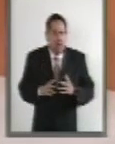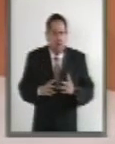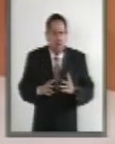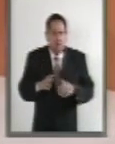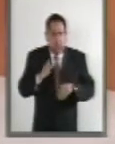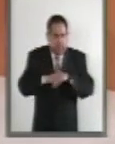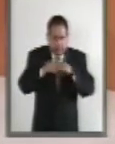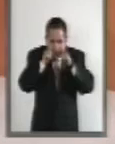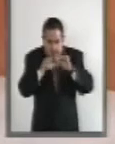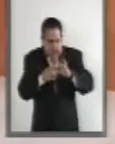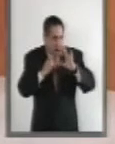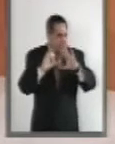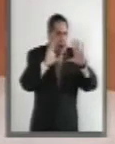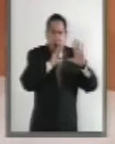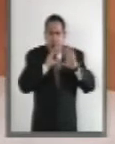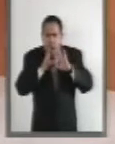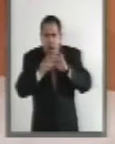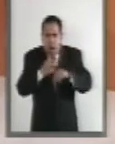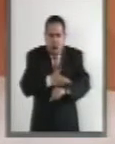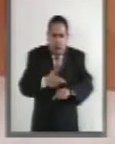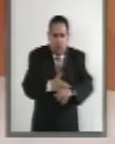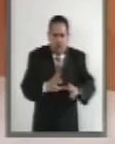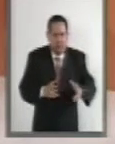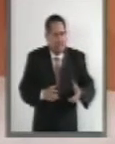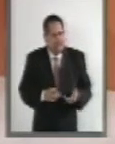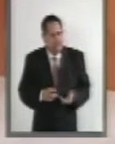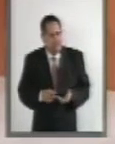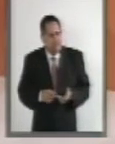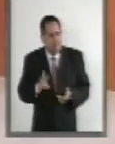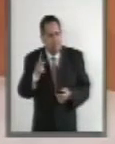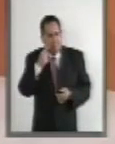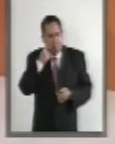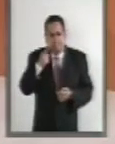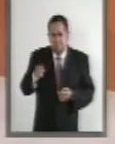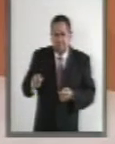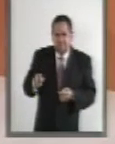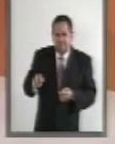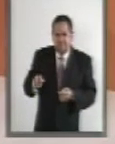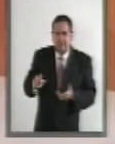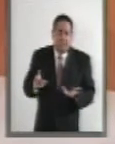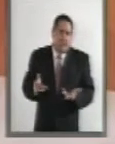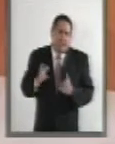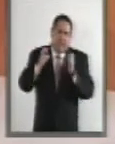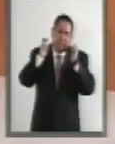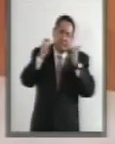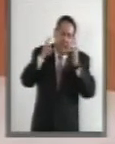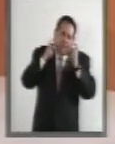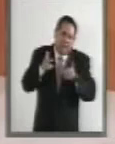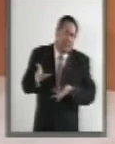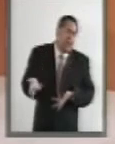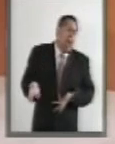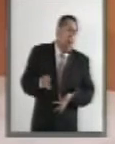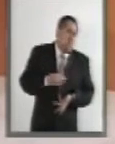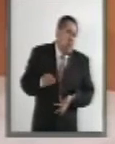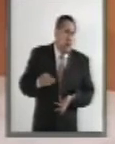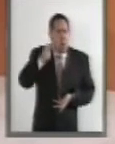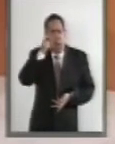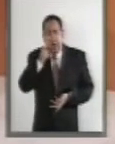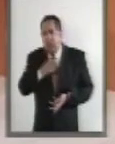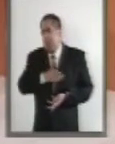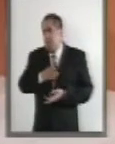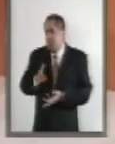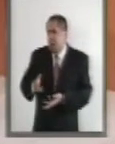estaríamos alarmados de la situación. Pero de repente hay este desdén de decir, pues es que como es Chiapas, o como es Guerrero, o como es